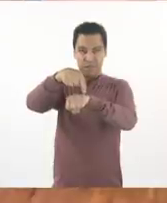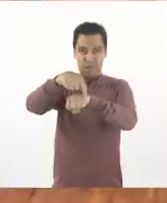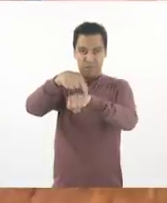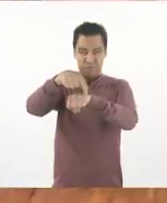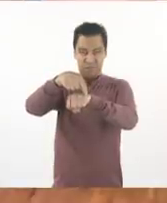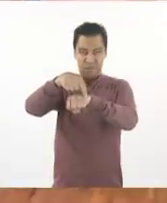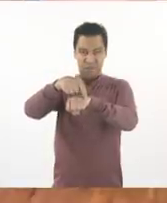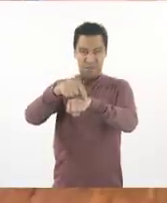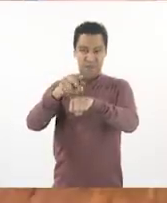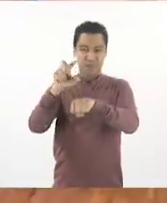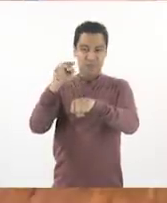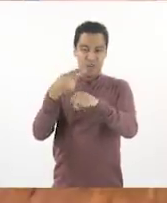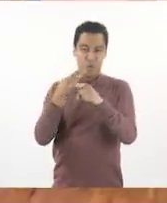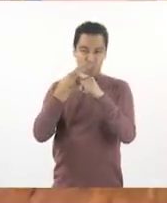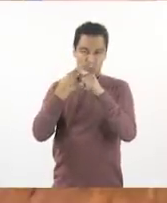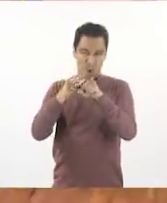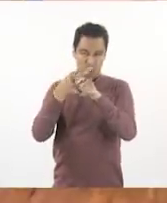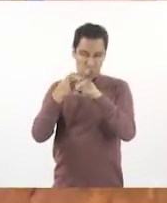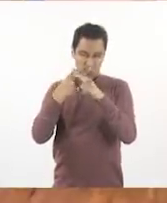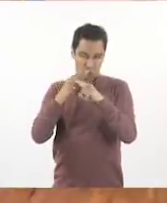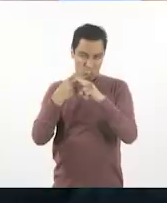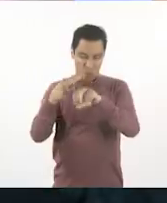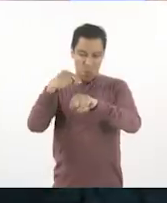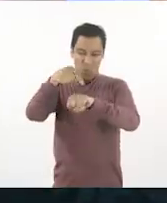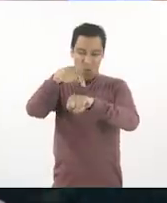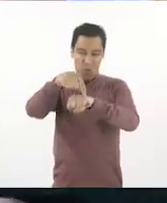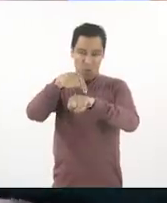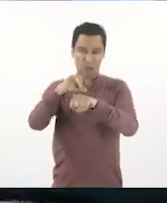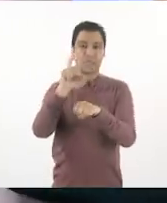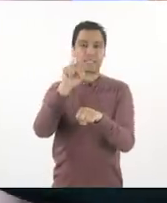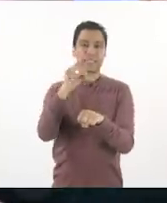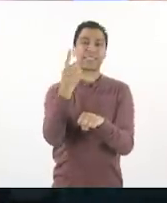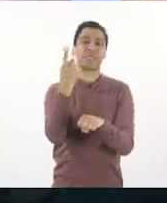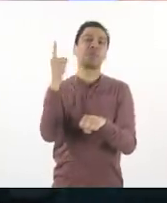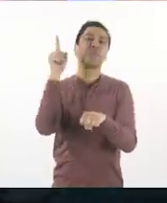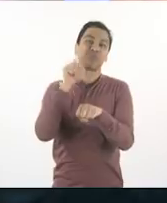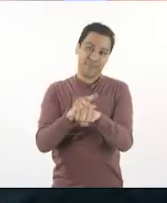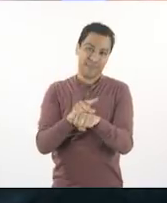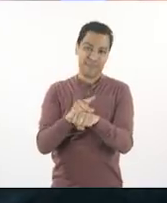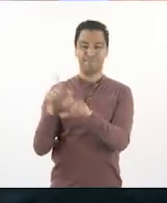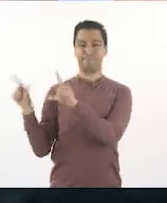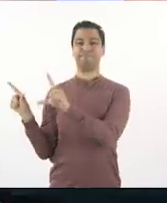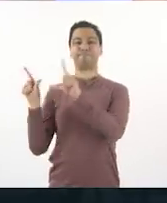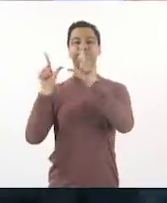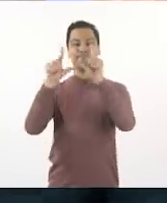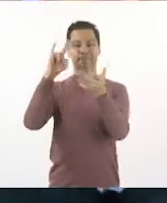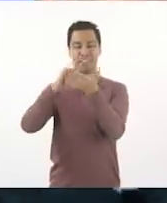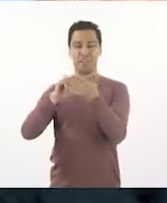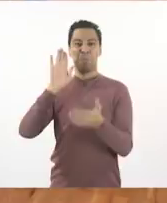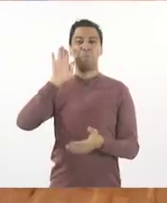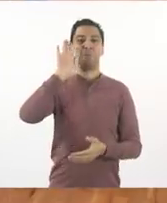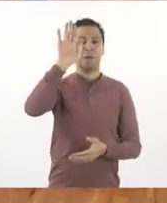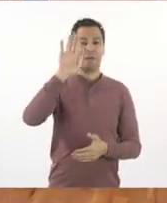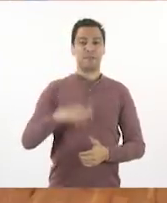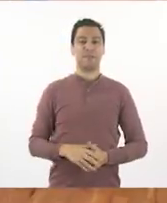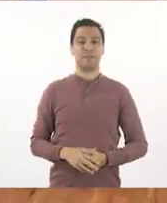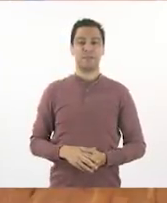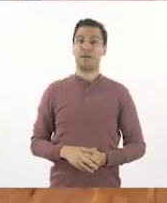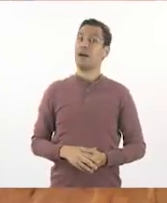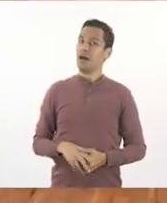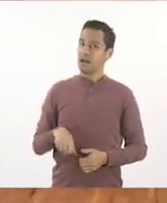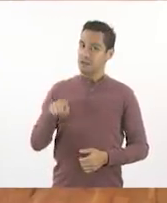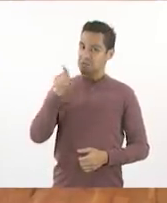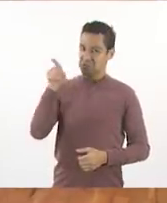de mi nudillo. Así es, continuamos. Entonces va aquí, estaba muy solita esta casilla. Muy bien, Eric. A ver... Es que aprendí de la mejor,